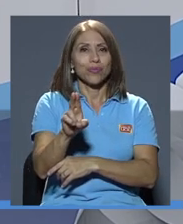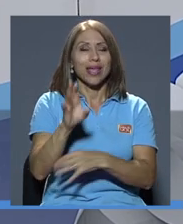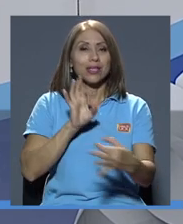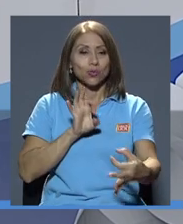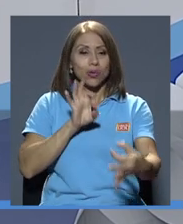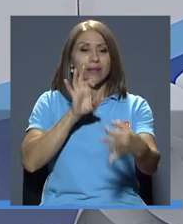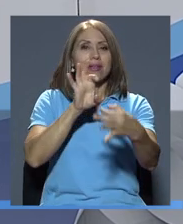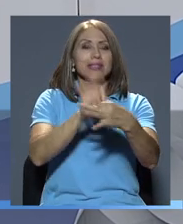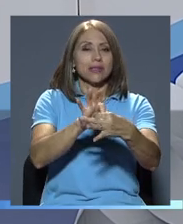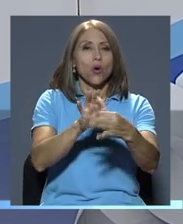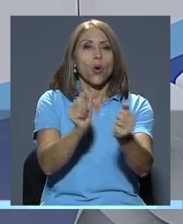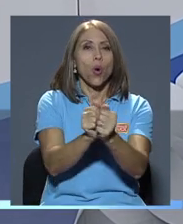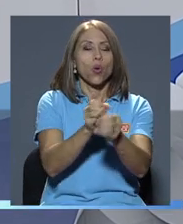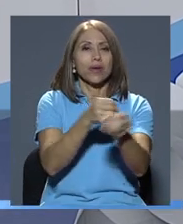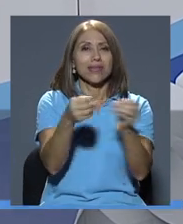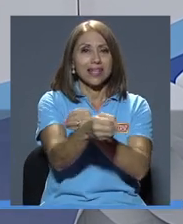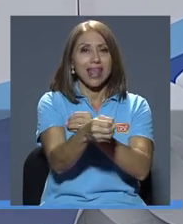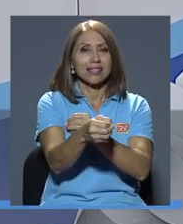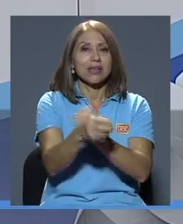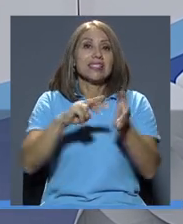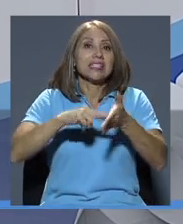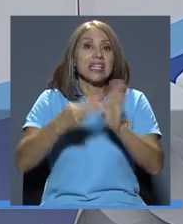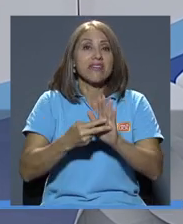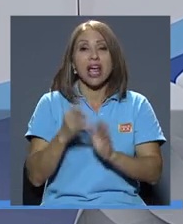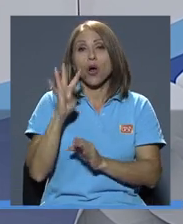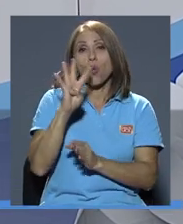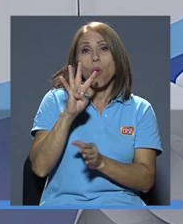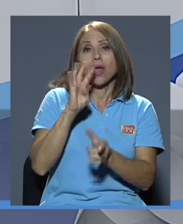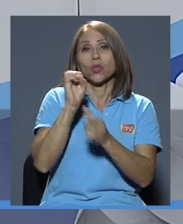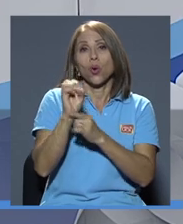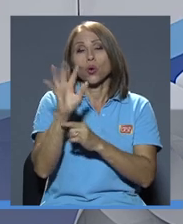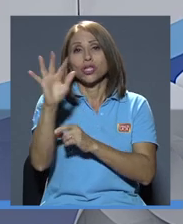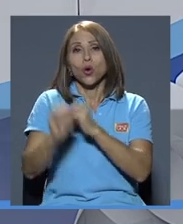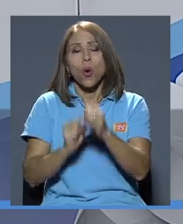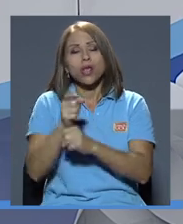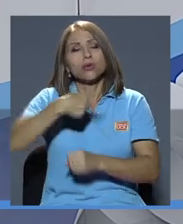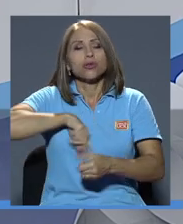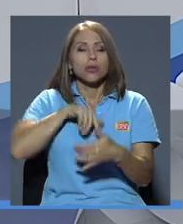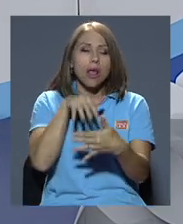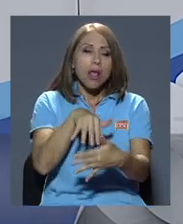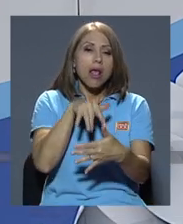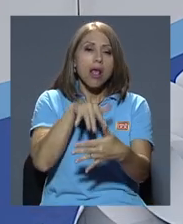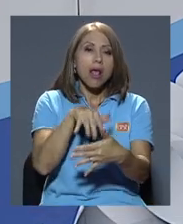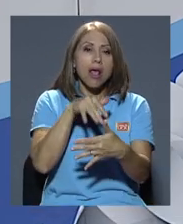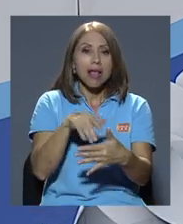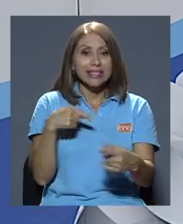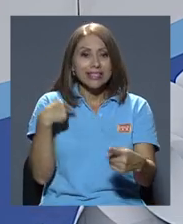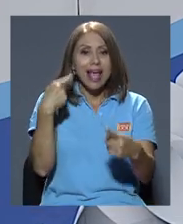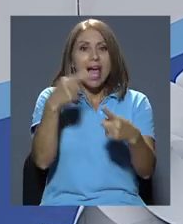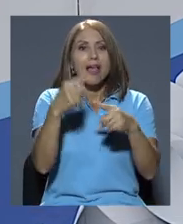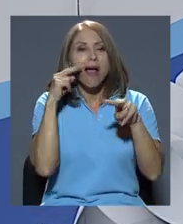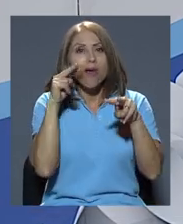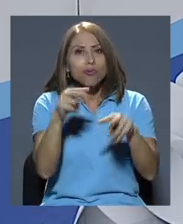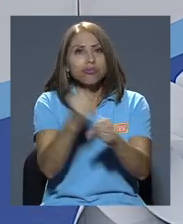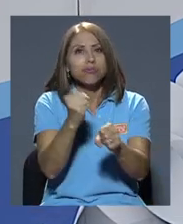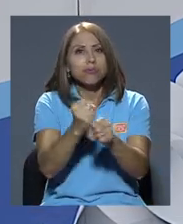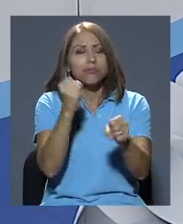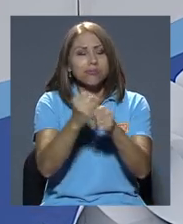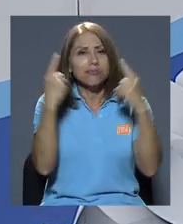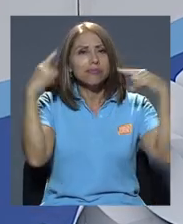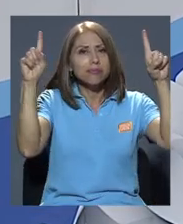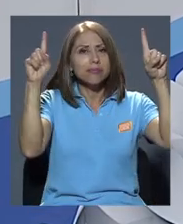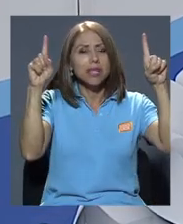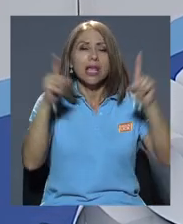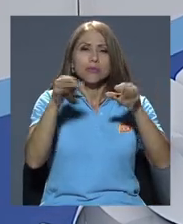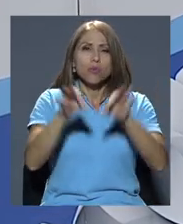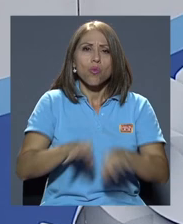materializar lo que durante 45 años nosotros estamos viendo en clases entonces es sumamente importante porque la cultura de evaluación en